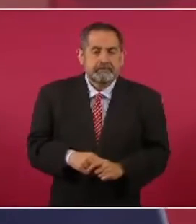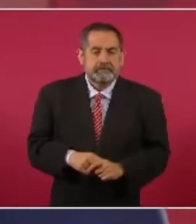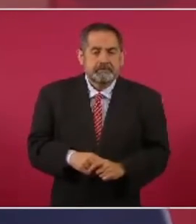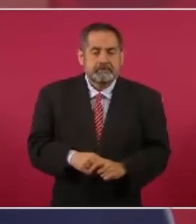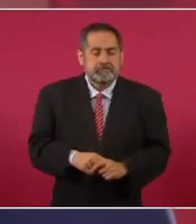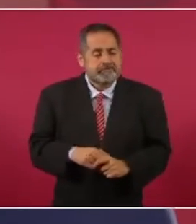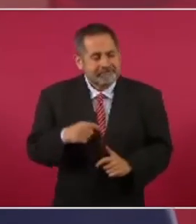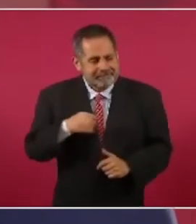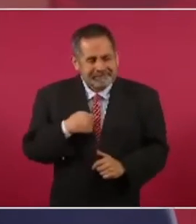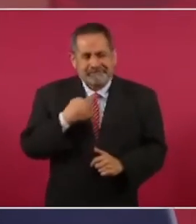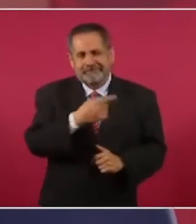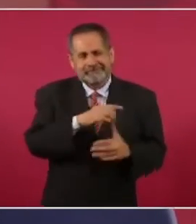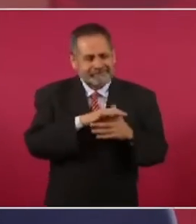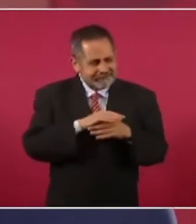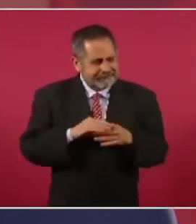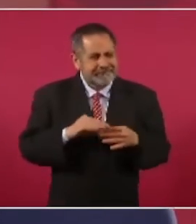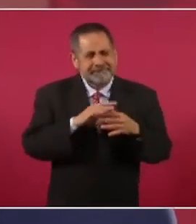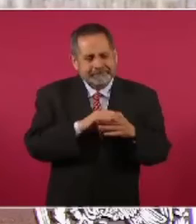convenciéndolos.